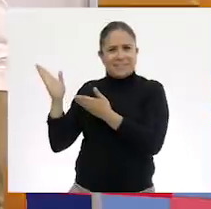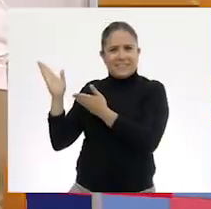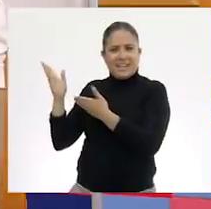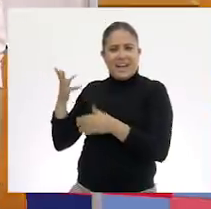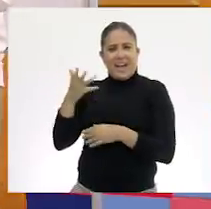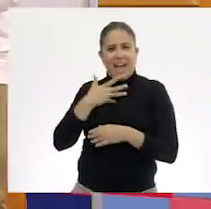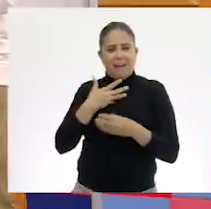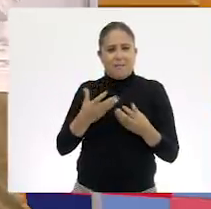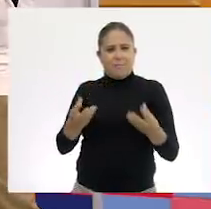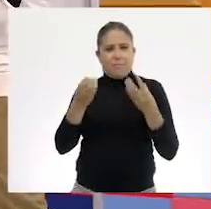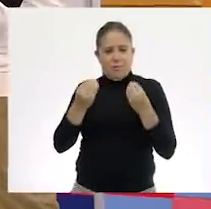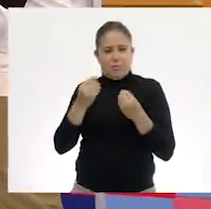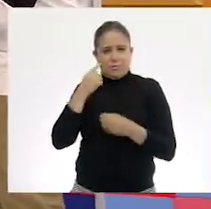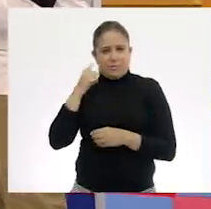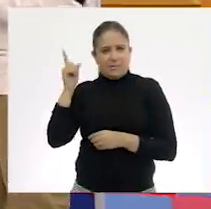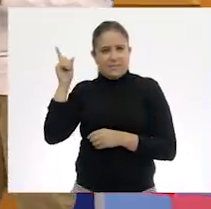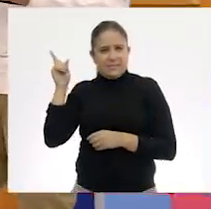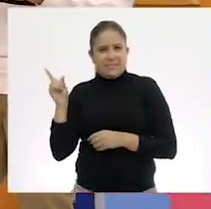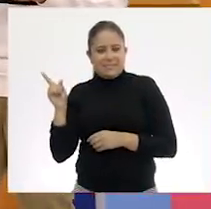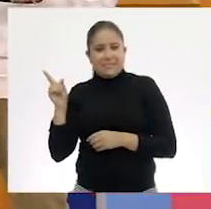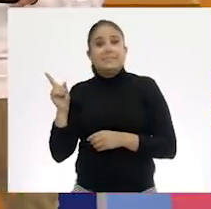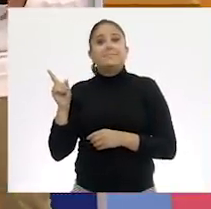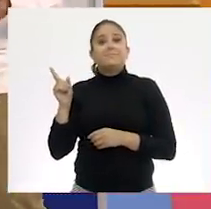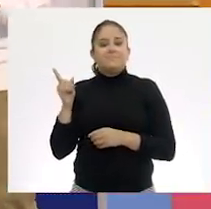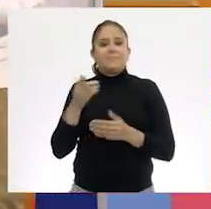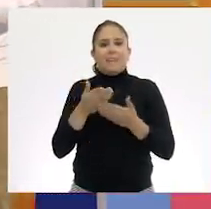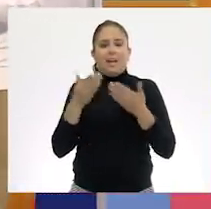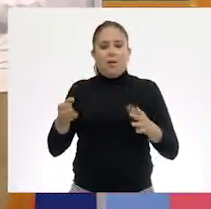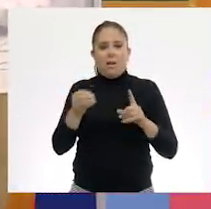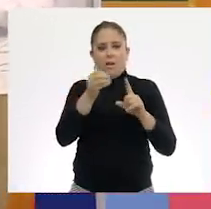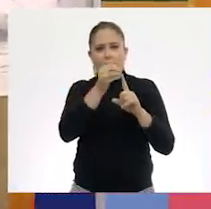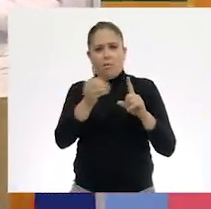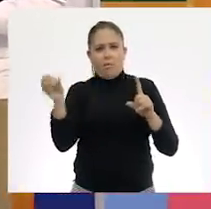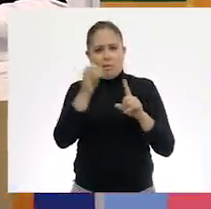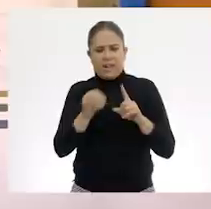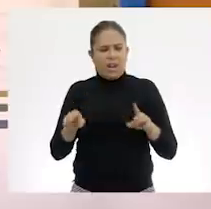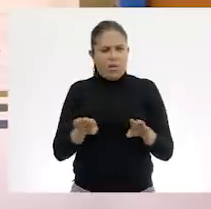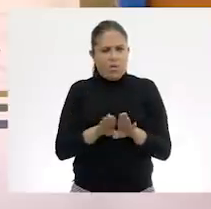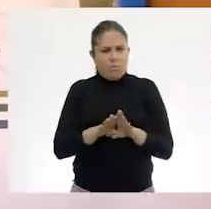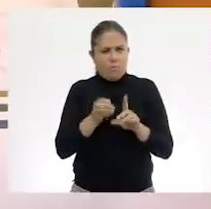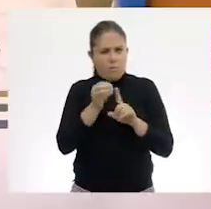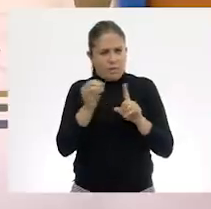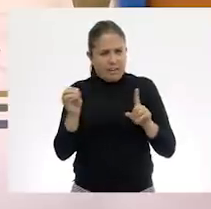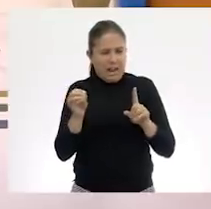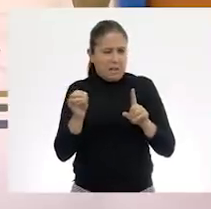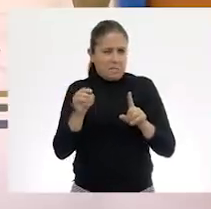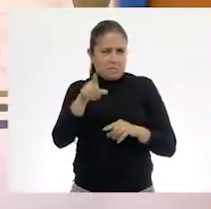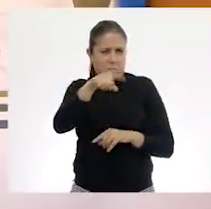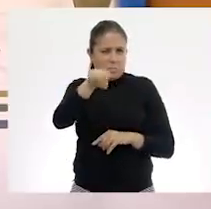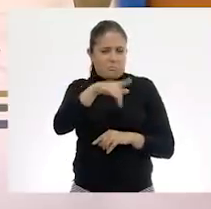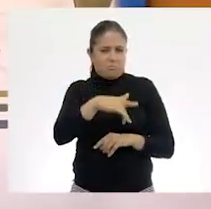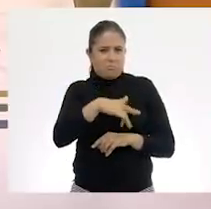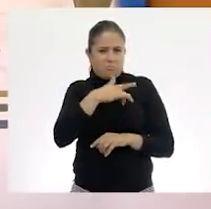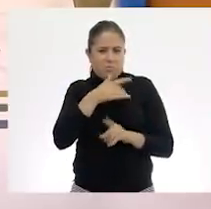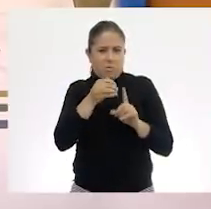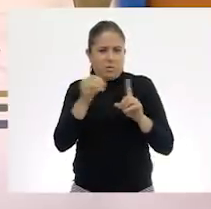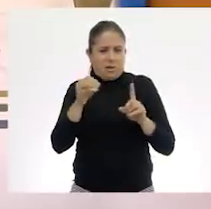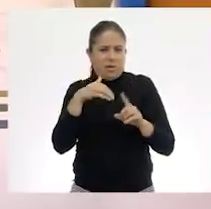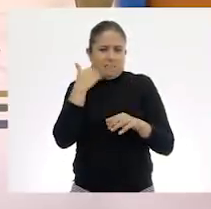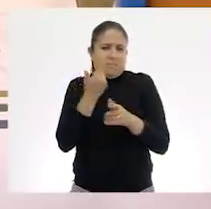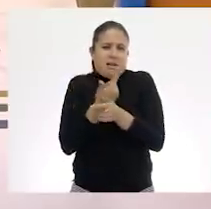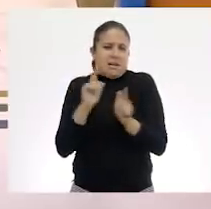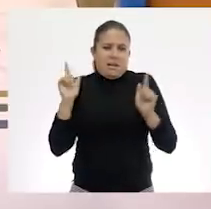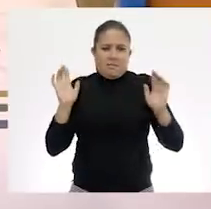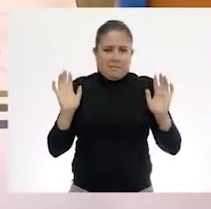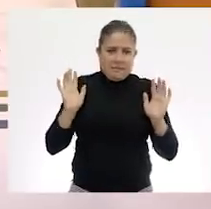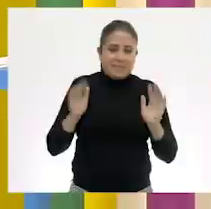muchos, pero son imágenes. Y vamos a ordenarlas. ¿Cómo las vamos a ordenar? Como mejor te parezca, como quieras. Perfecto.